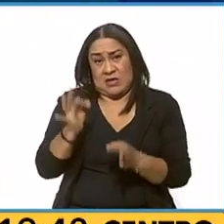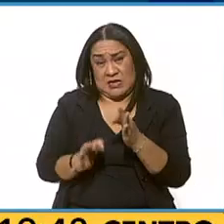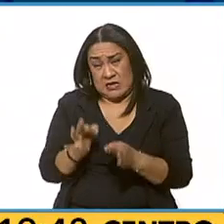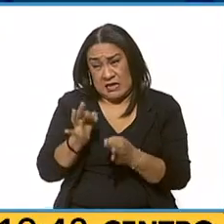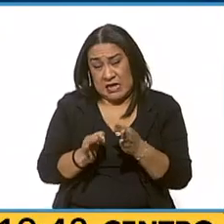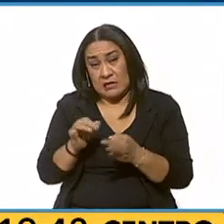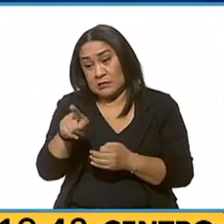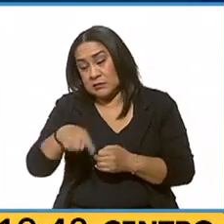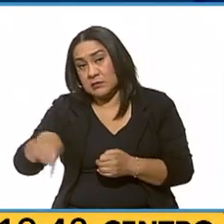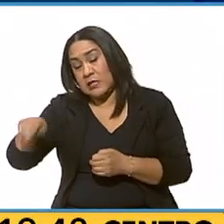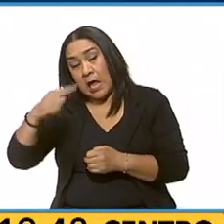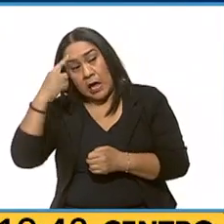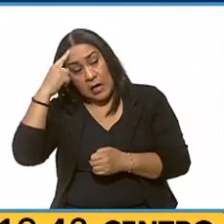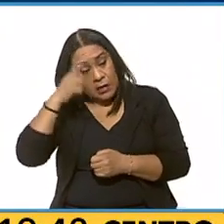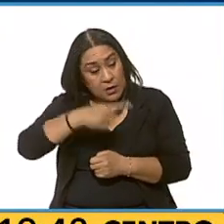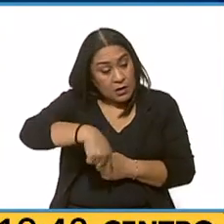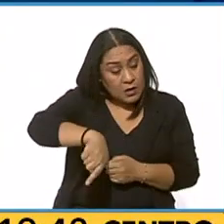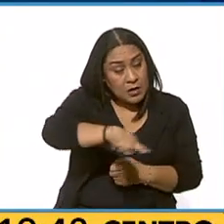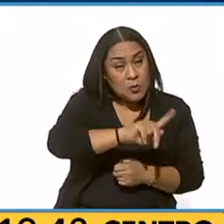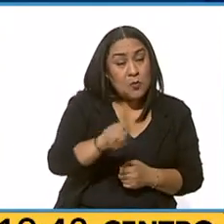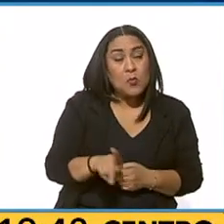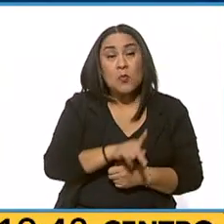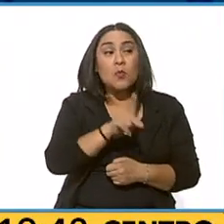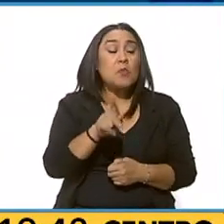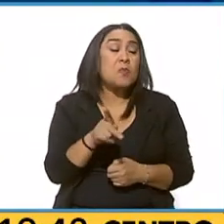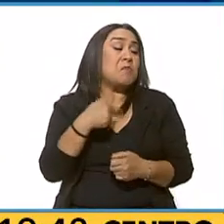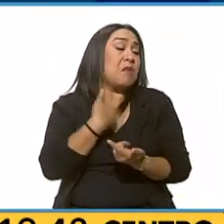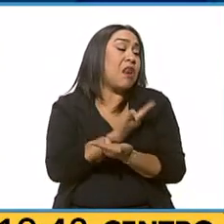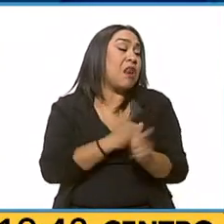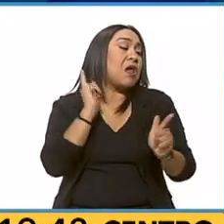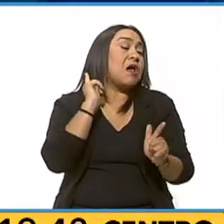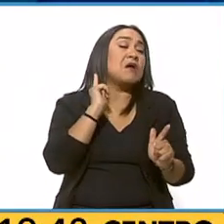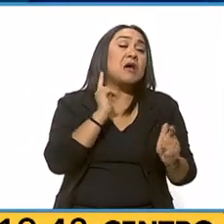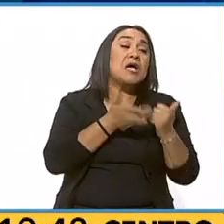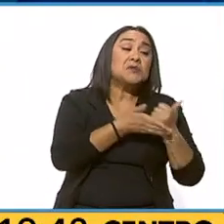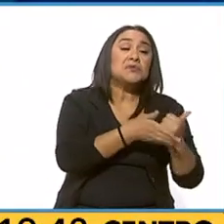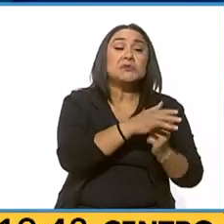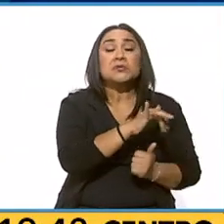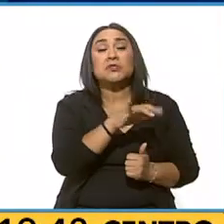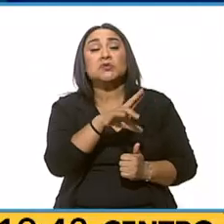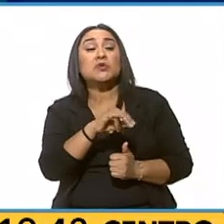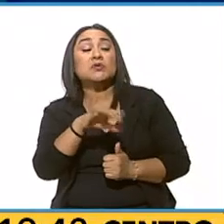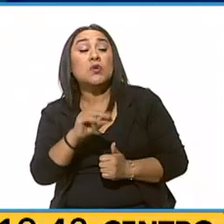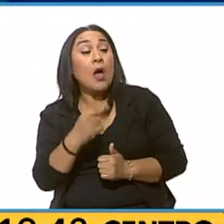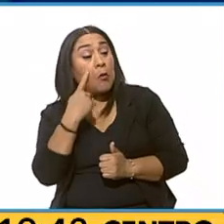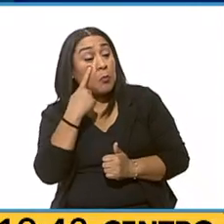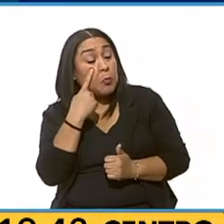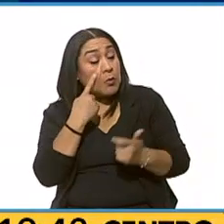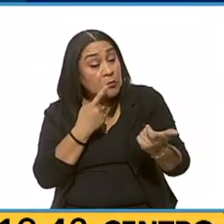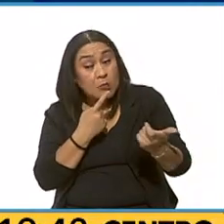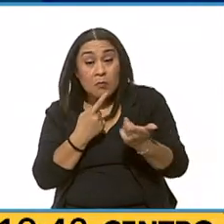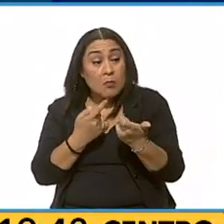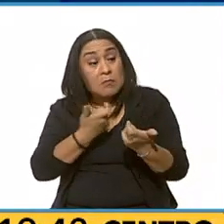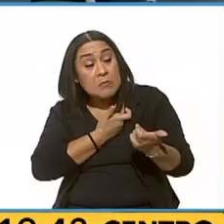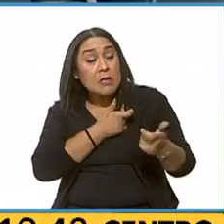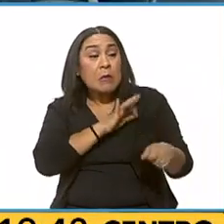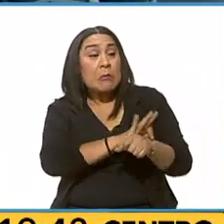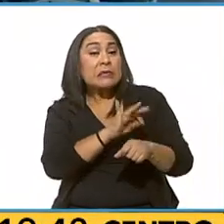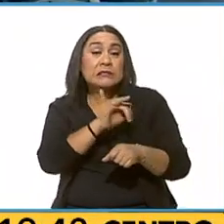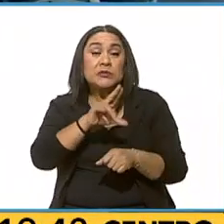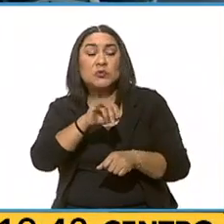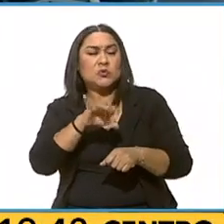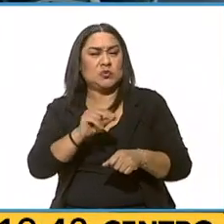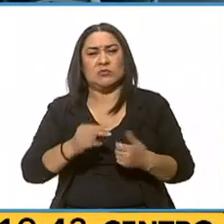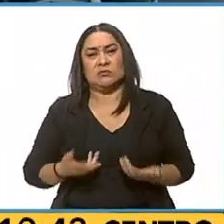con las y los ciudadanos lo que les daba la gana, o más bien lo que el dinero les ordenaba. Y hay